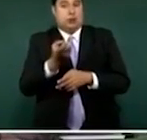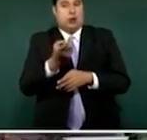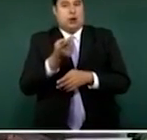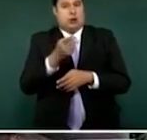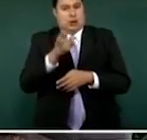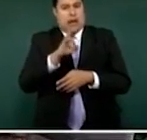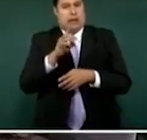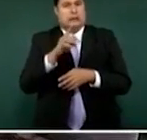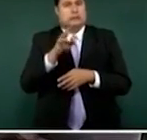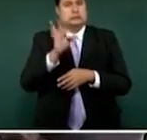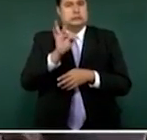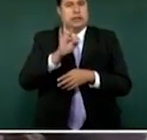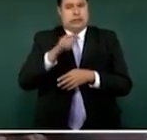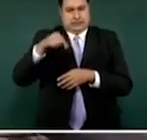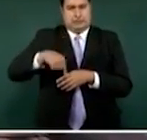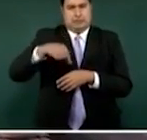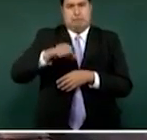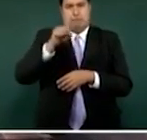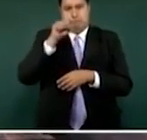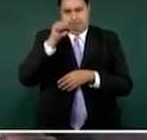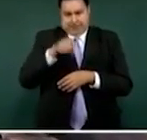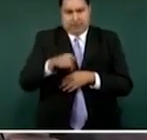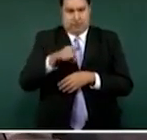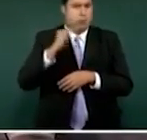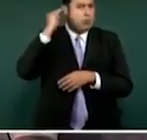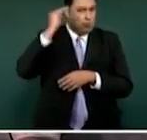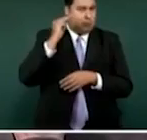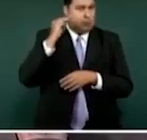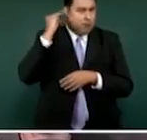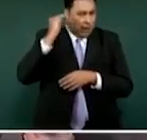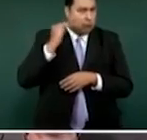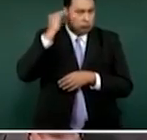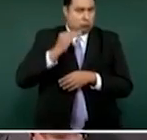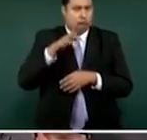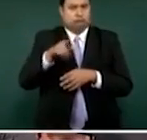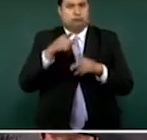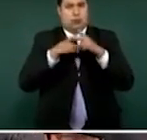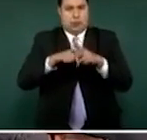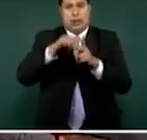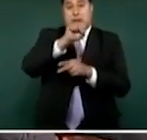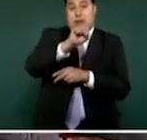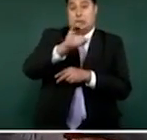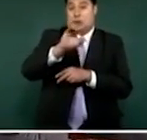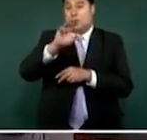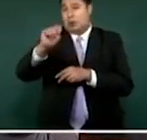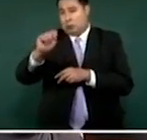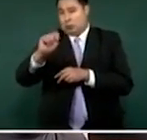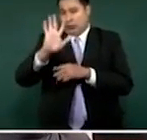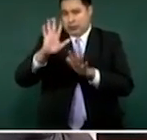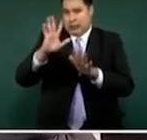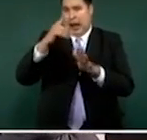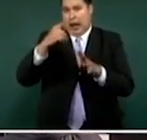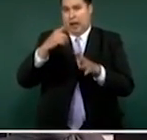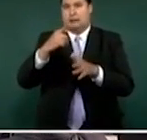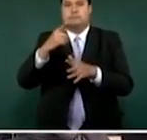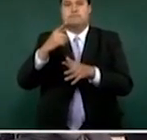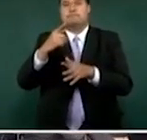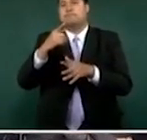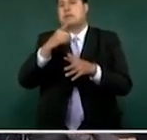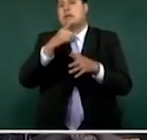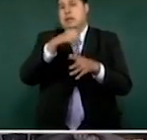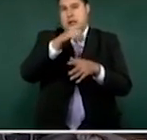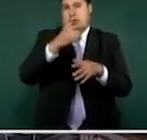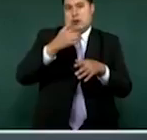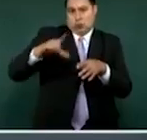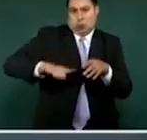mes vamos a poder hacer algún anuncio ya conjunto definitivo la Secretaría de Comunicaciones y Transportes y el Gobierno del Estado. Y también le